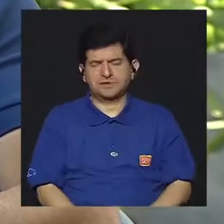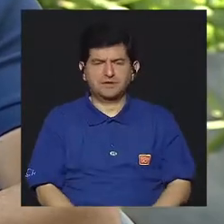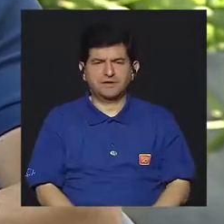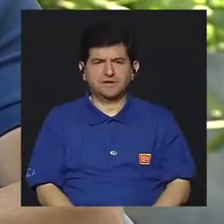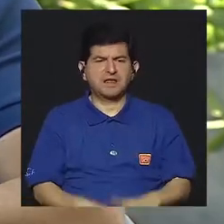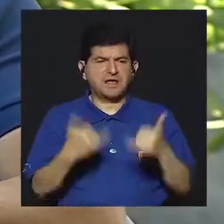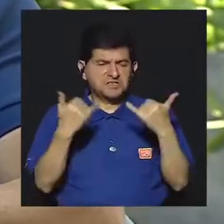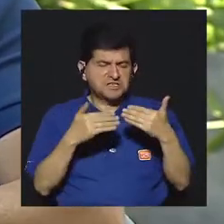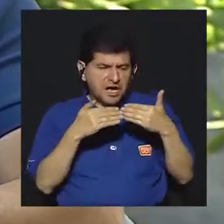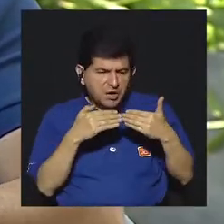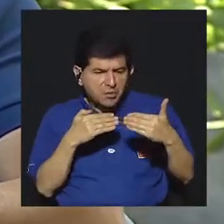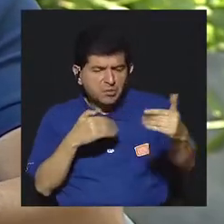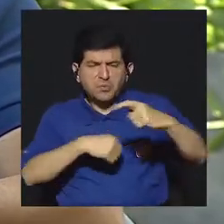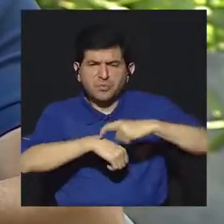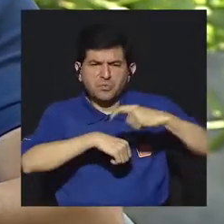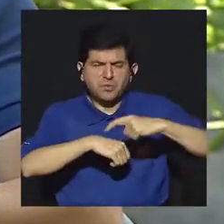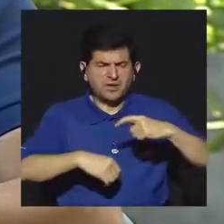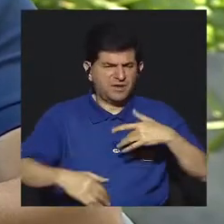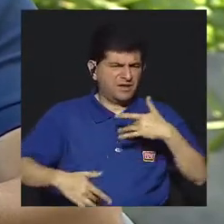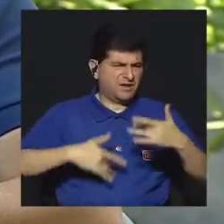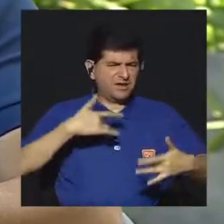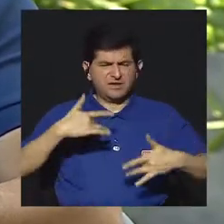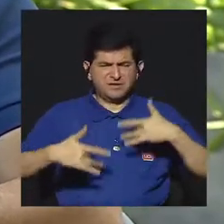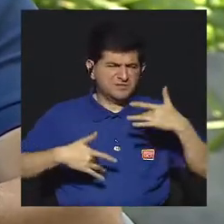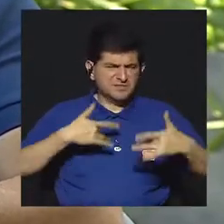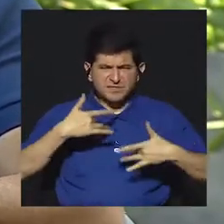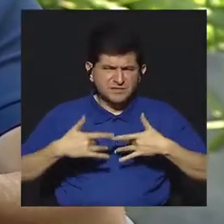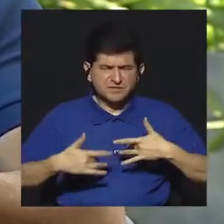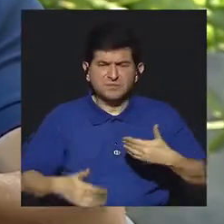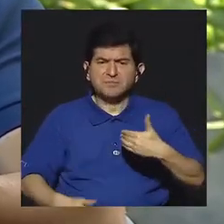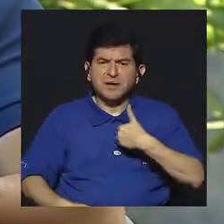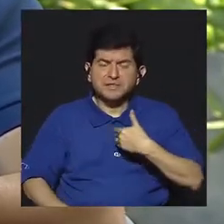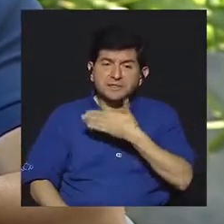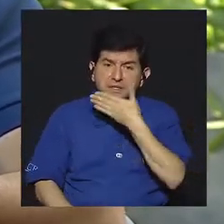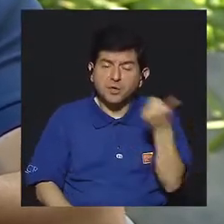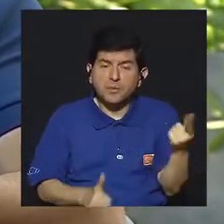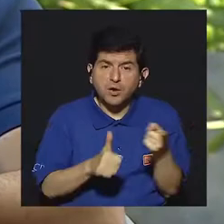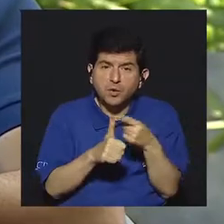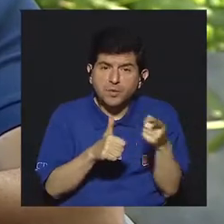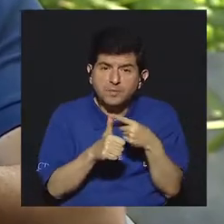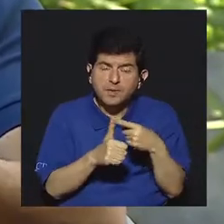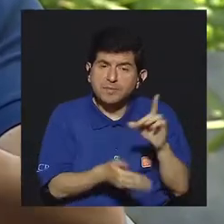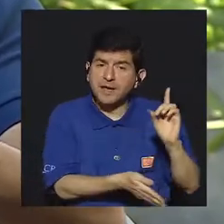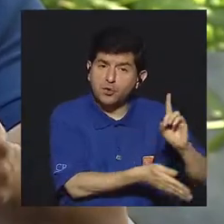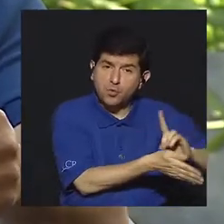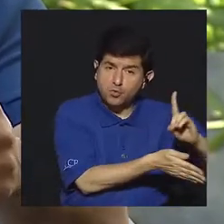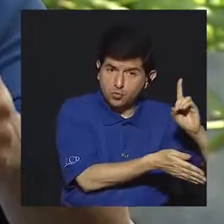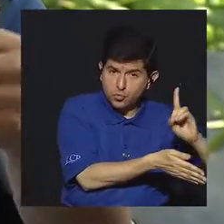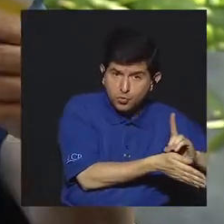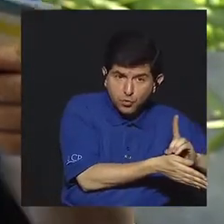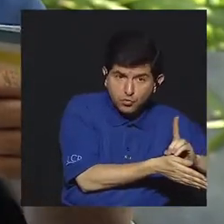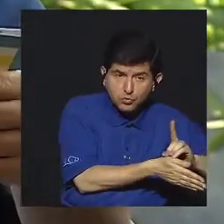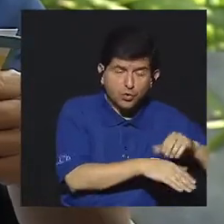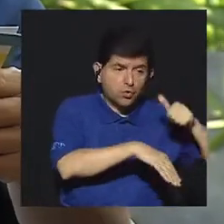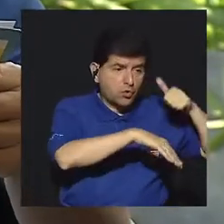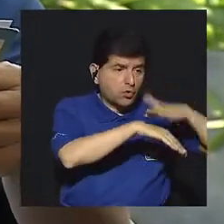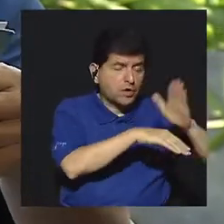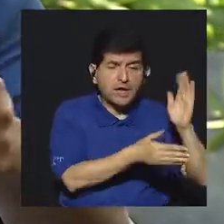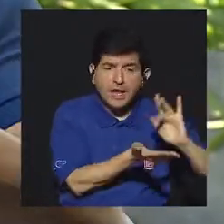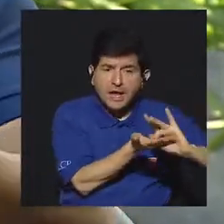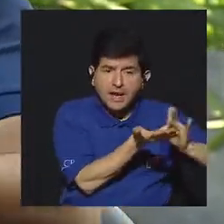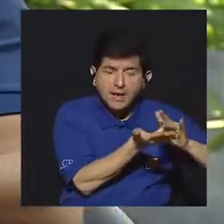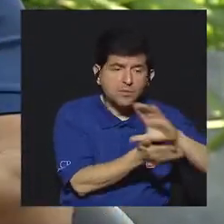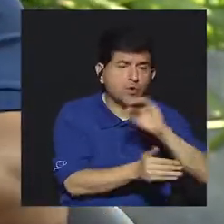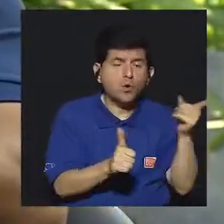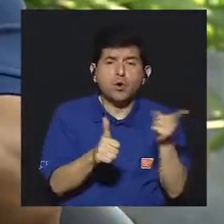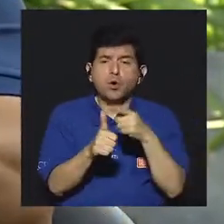tomando durante algún tiempo y comienza a tener síntomas, lo ideal sería primero ir donde el médico que le recetó el medicamento